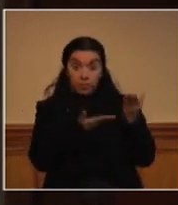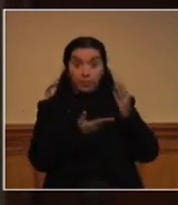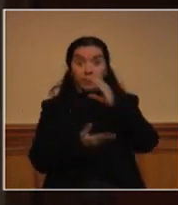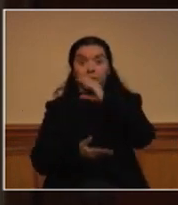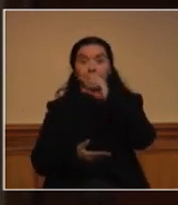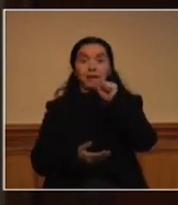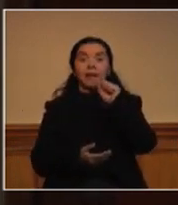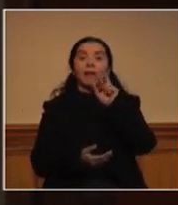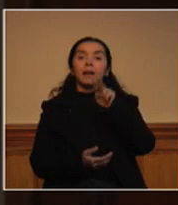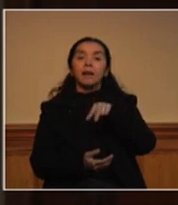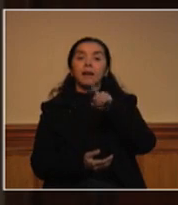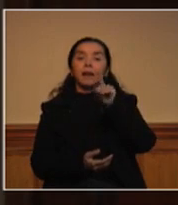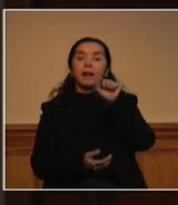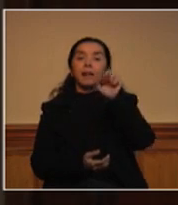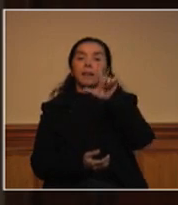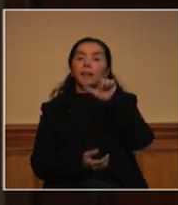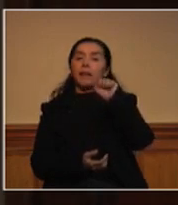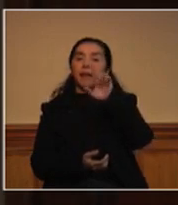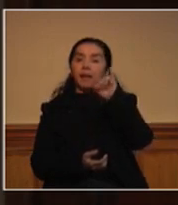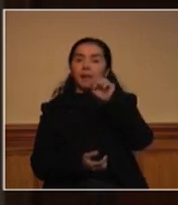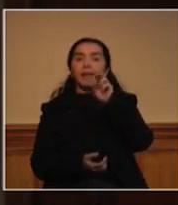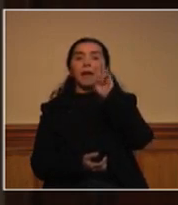Invernón.